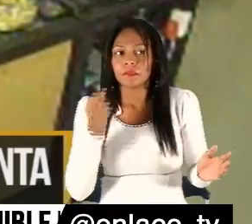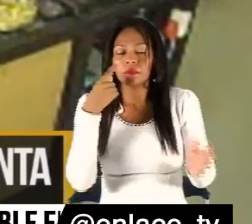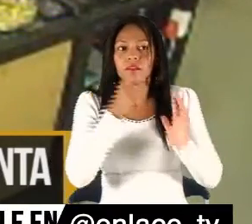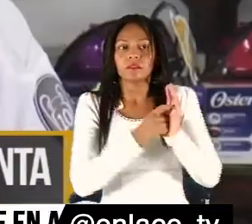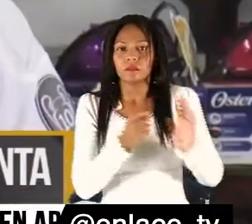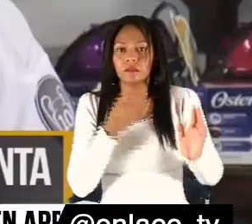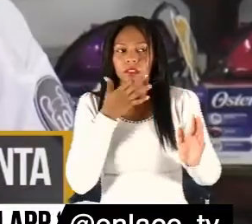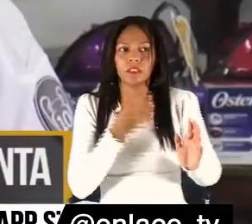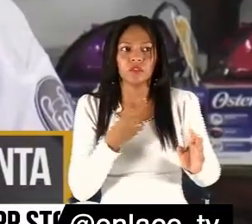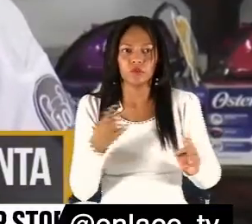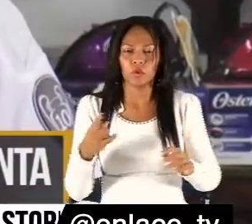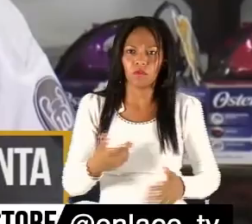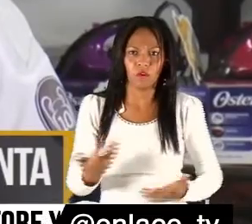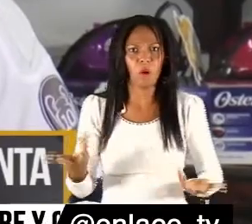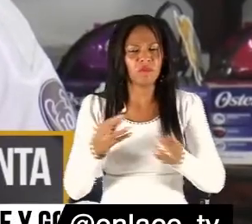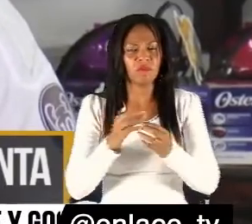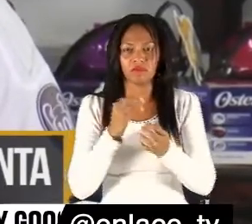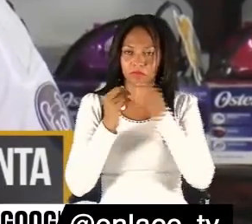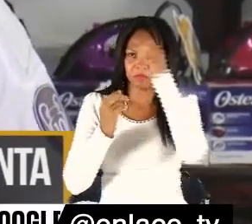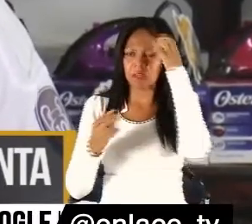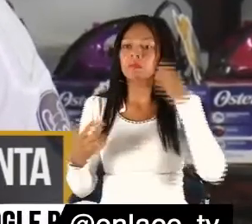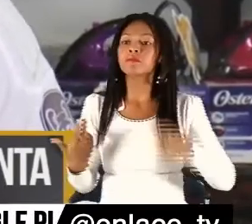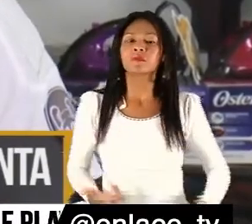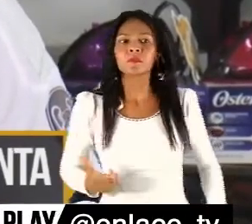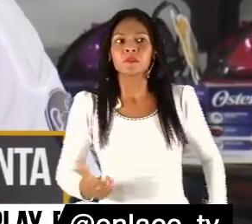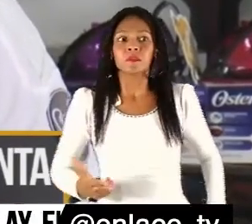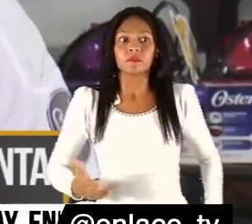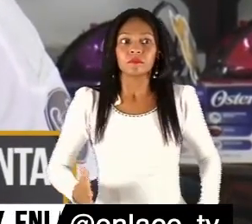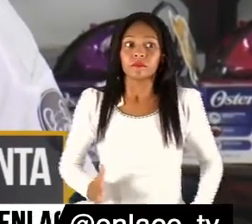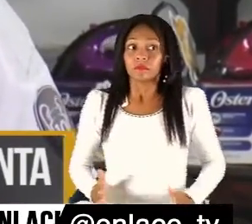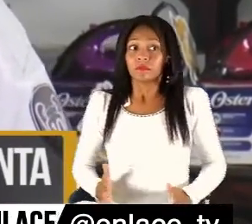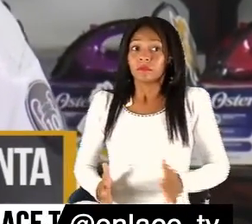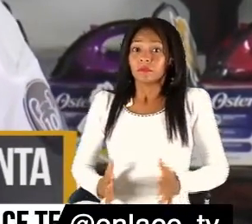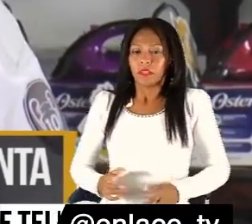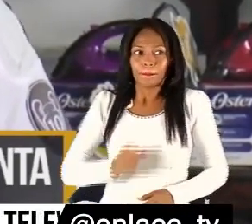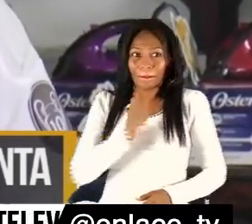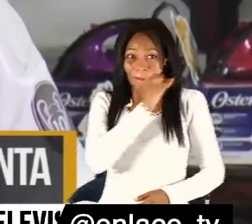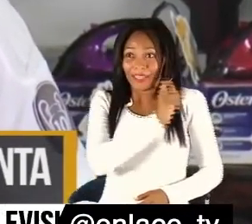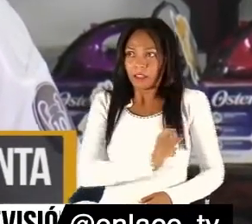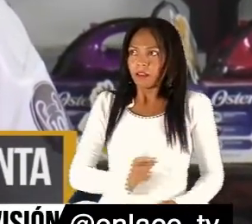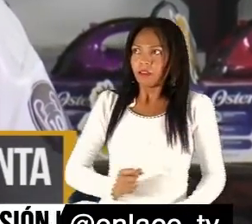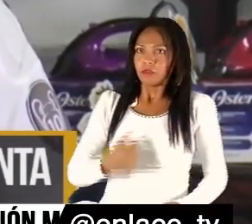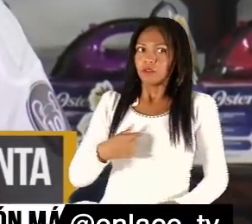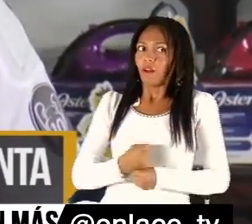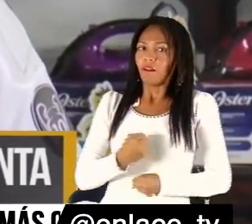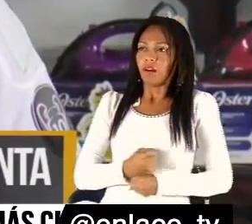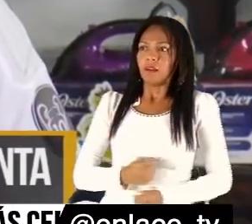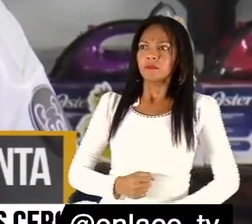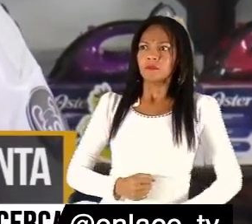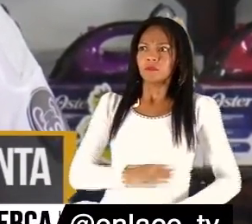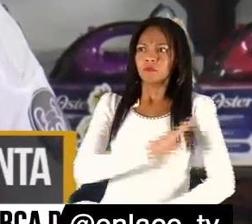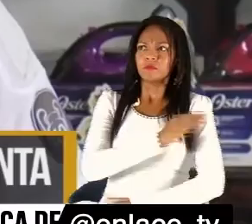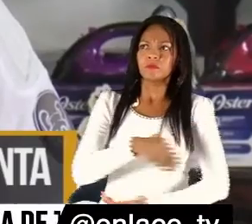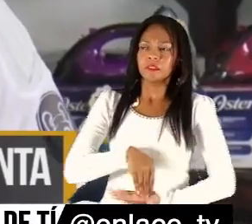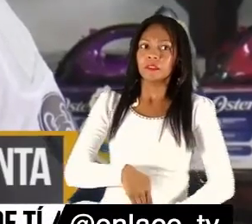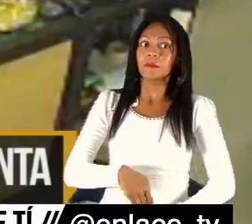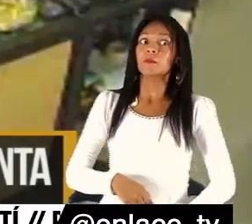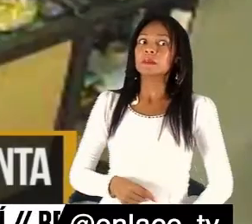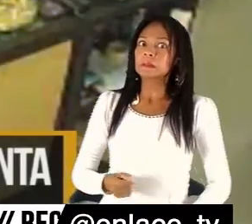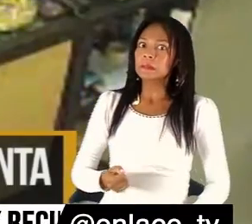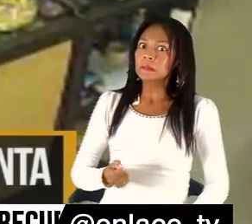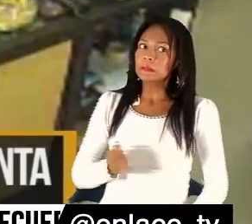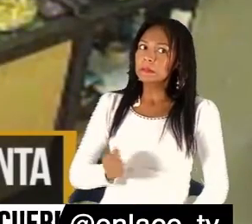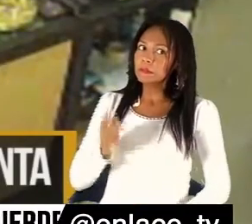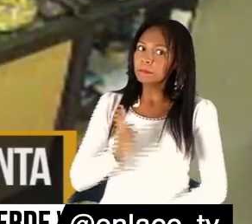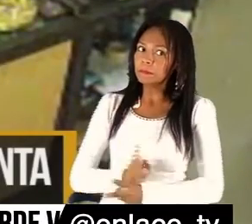la forma en que llegaron. Realmente la forma en cómo actúa nuestro compañero fue valerosa, pero al mismo tiempo bastante riesgosa.